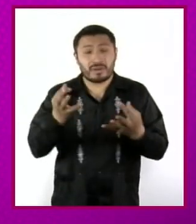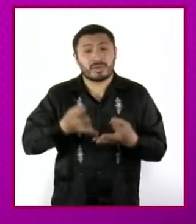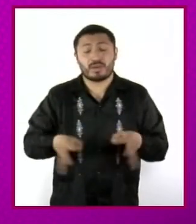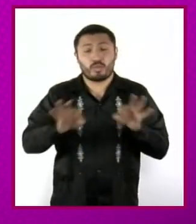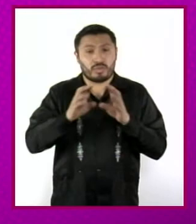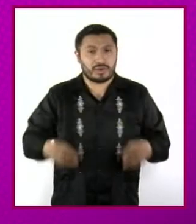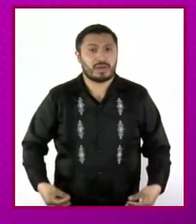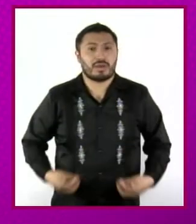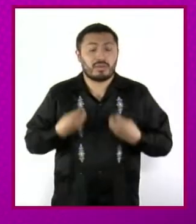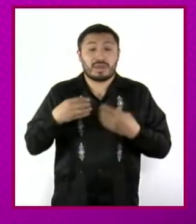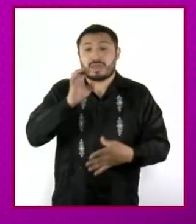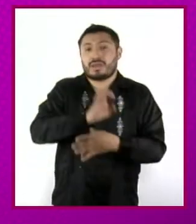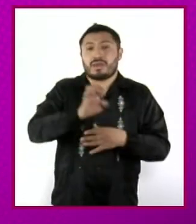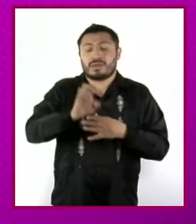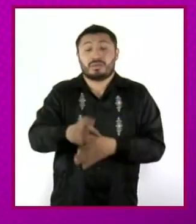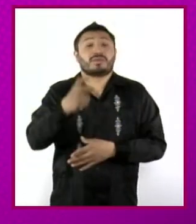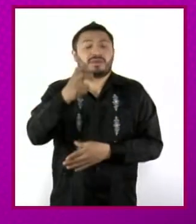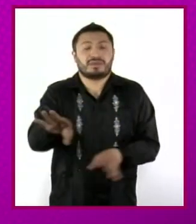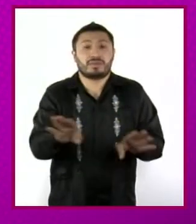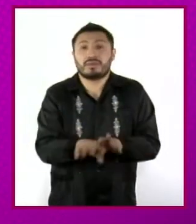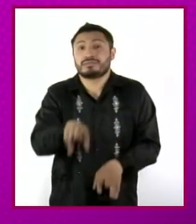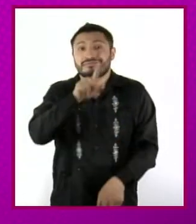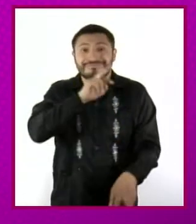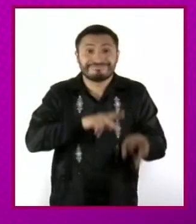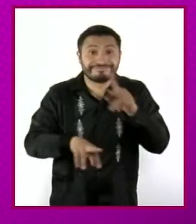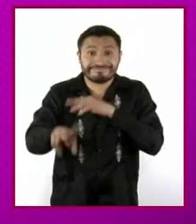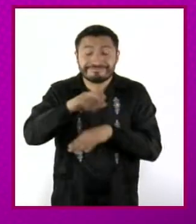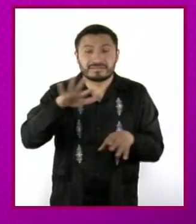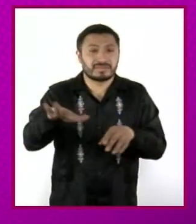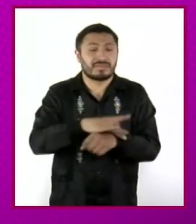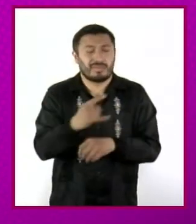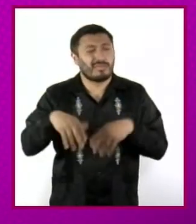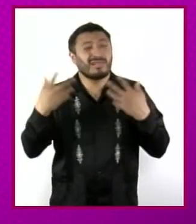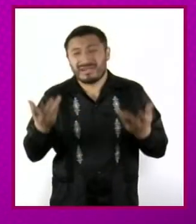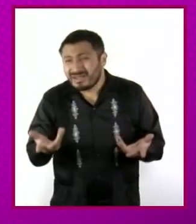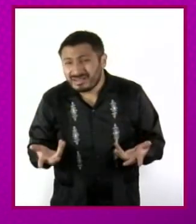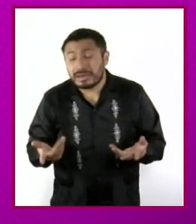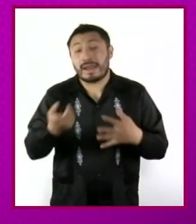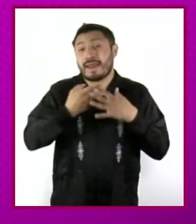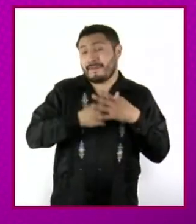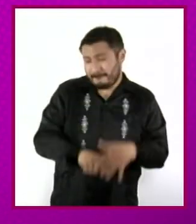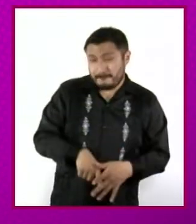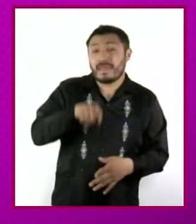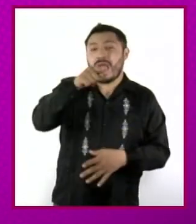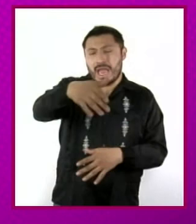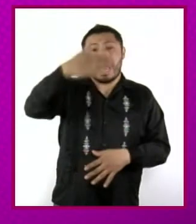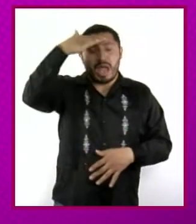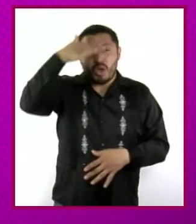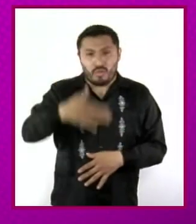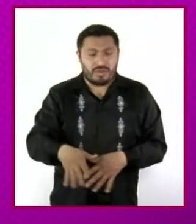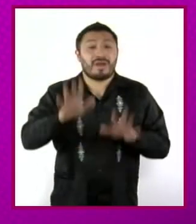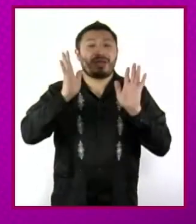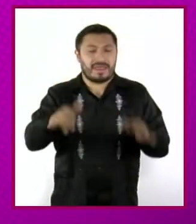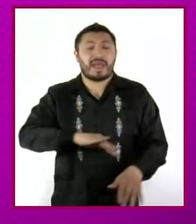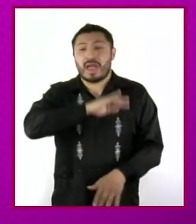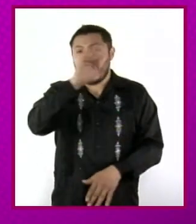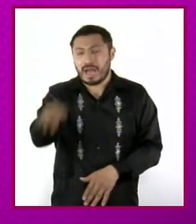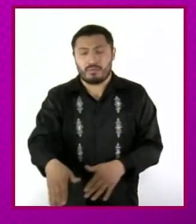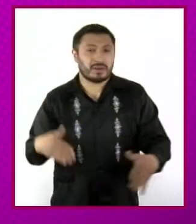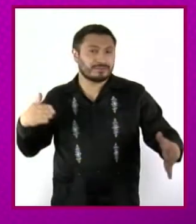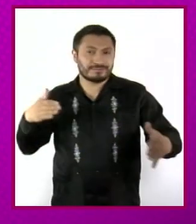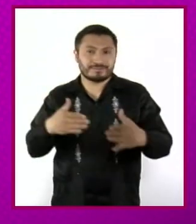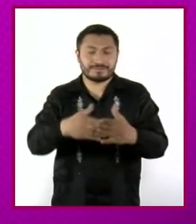Esto nos va a causar mucha angustia, porque entonces empezamos a saber que la muerte sí ya es el límite.